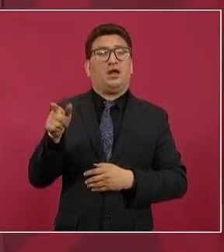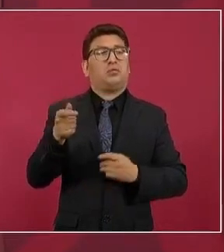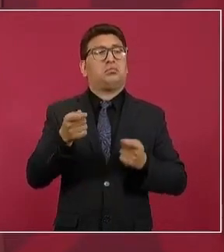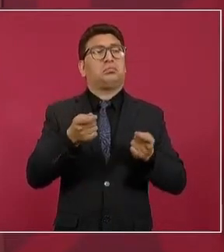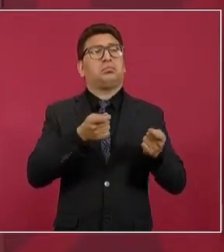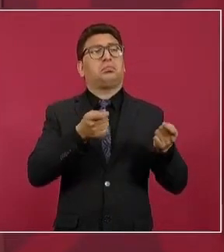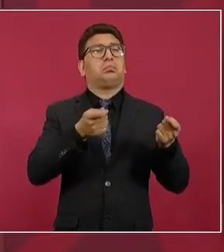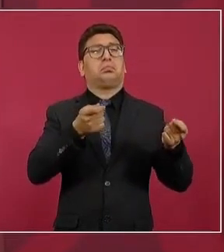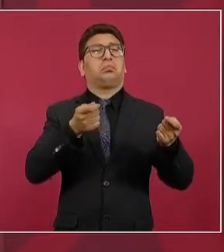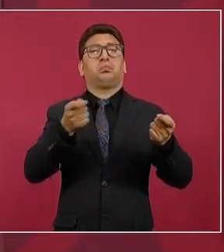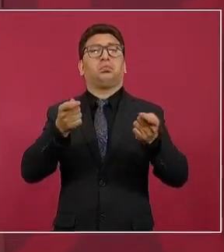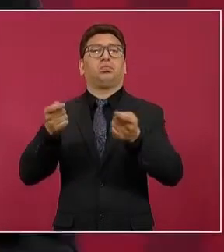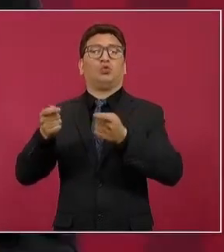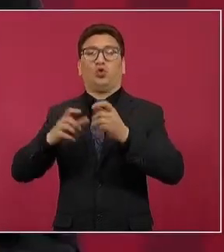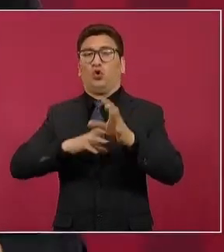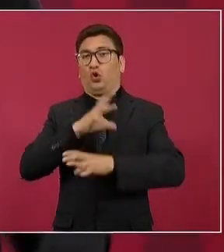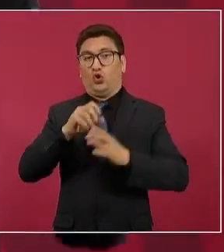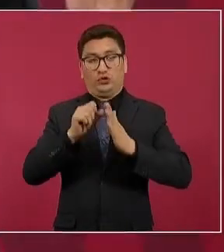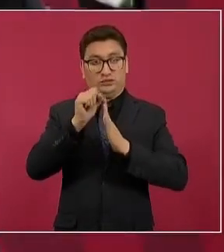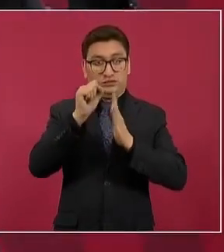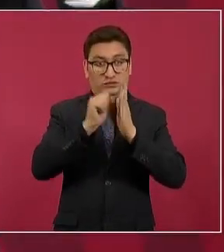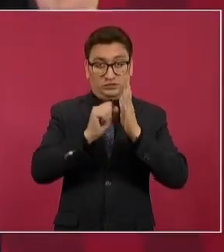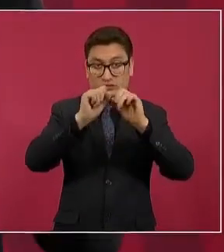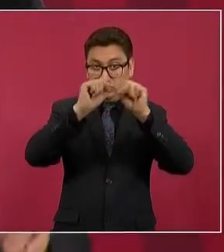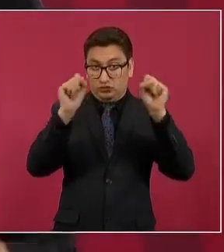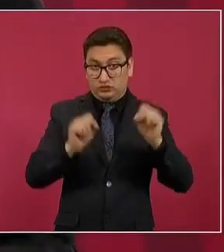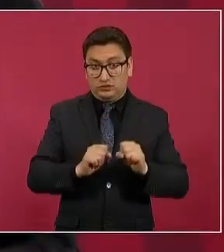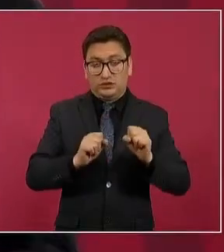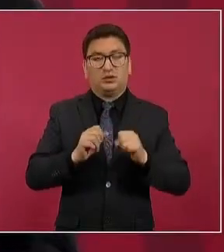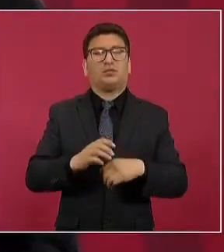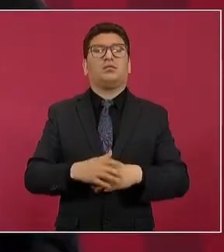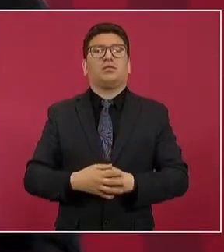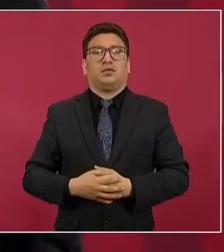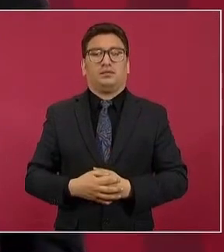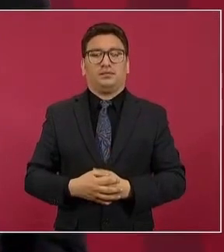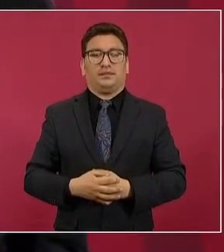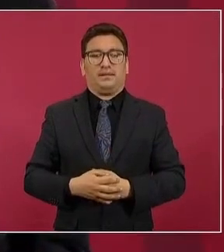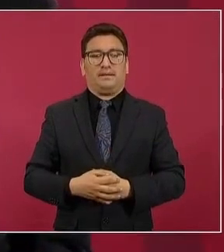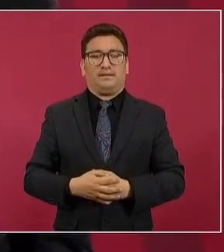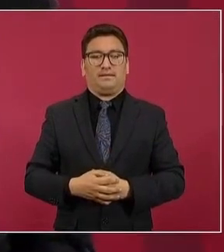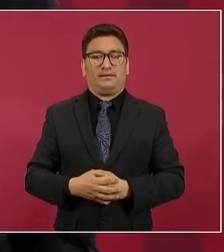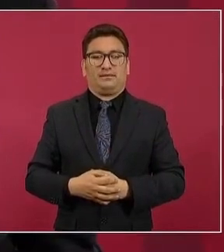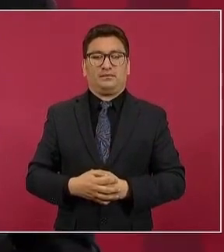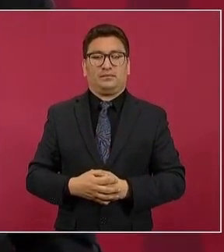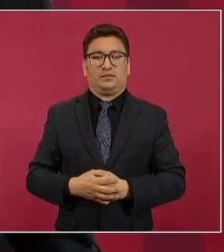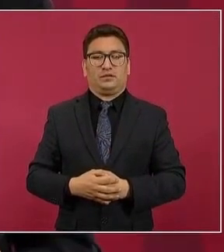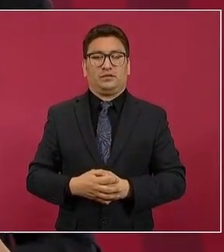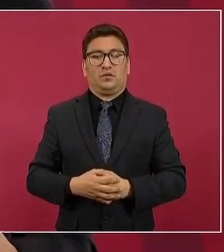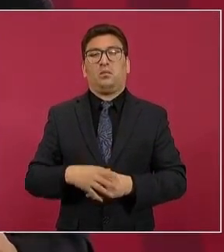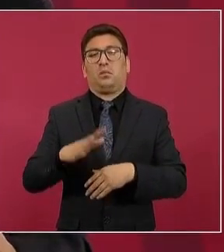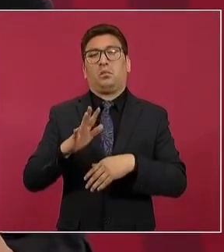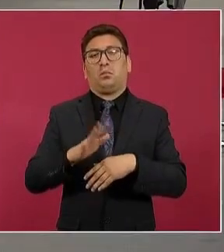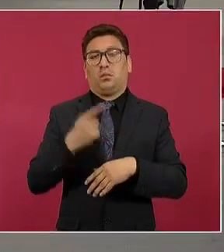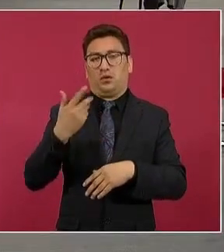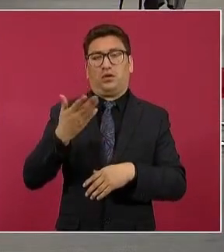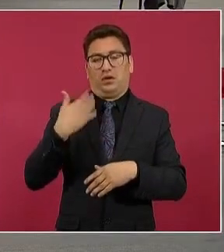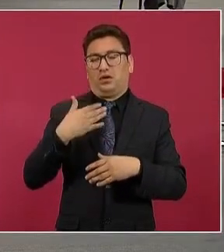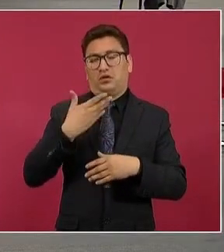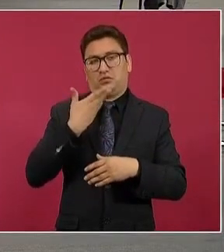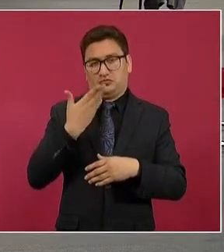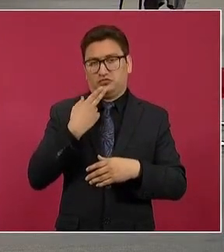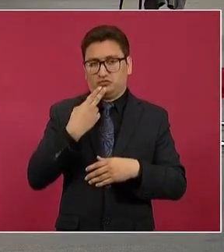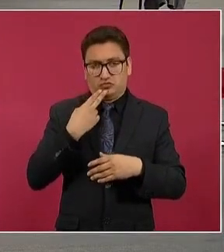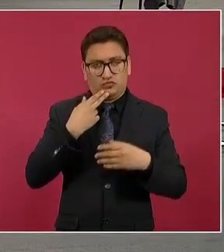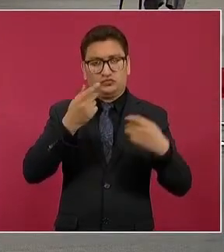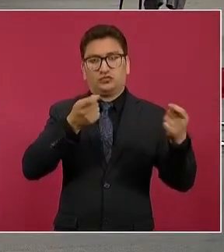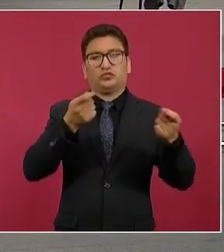manejar el sistema de salud como se maneja todavía, ¿no?,